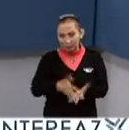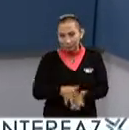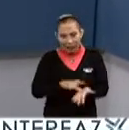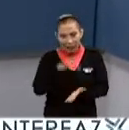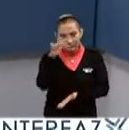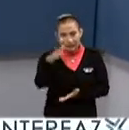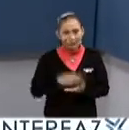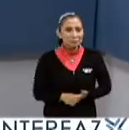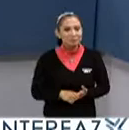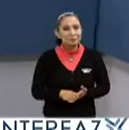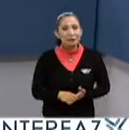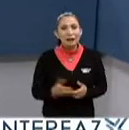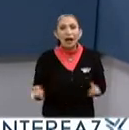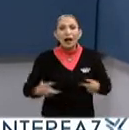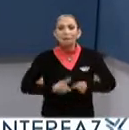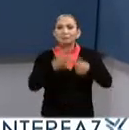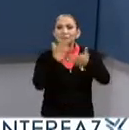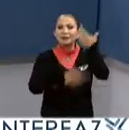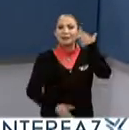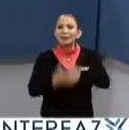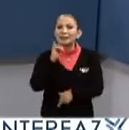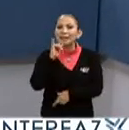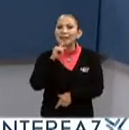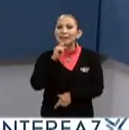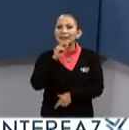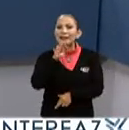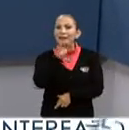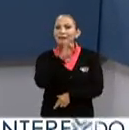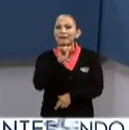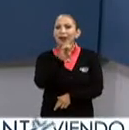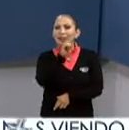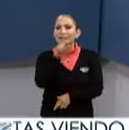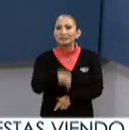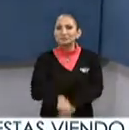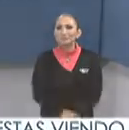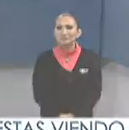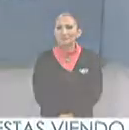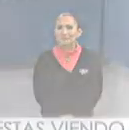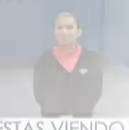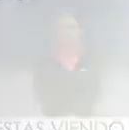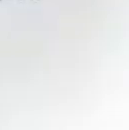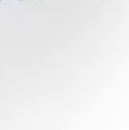Gracias. Vamos a hacer una pausa, regresamos. Esto es Interfaz.